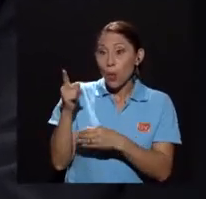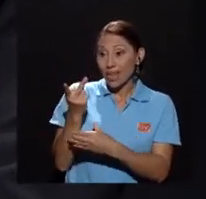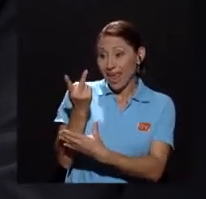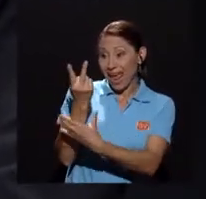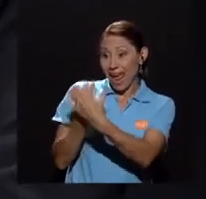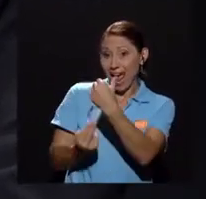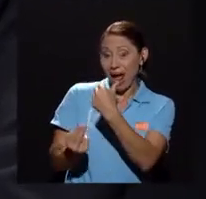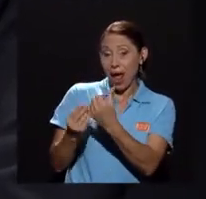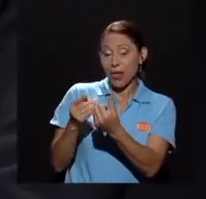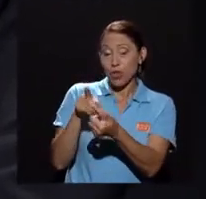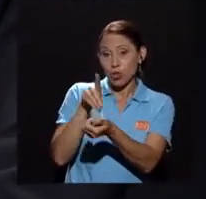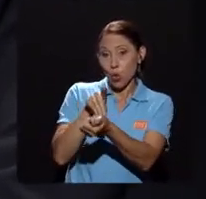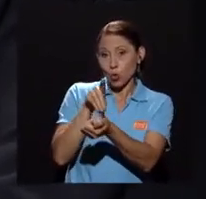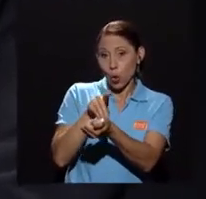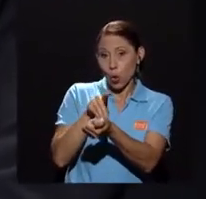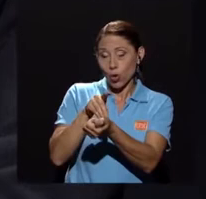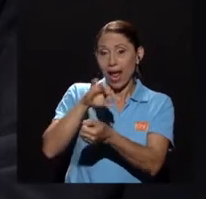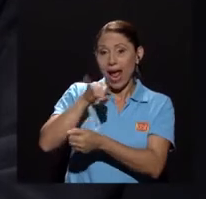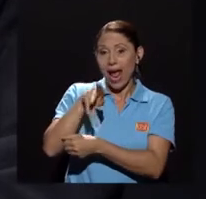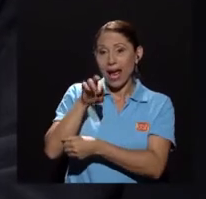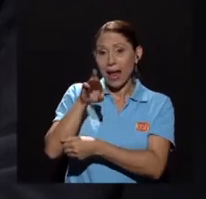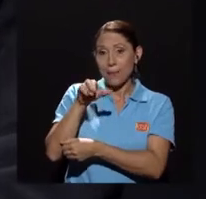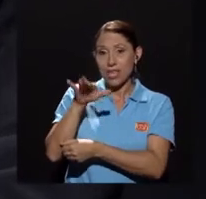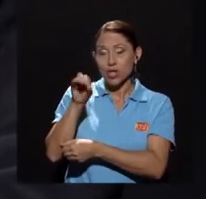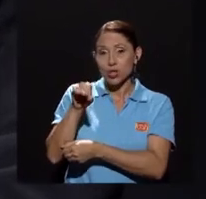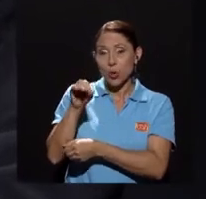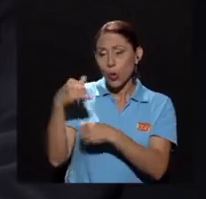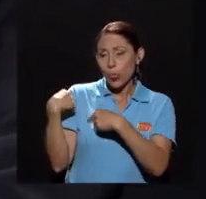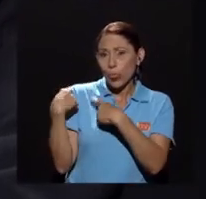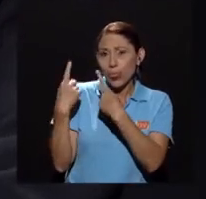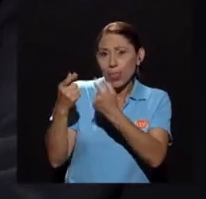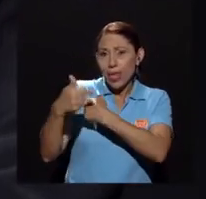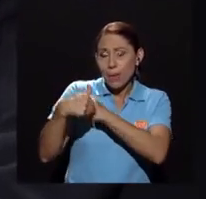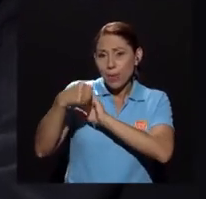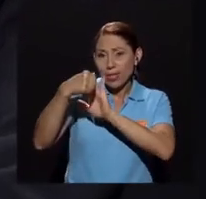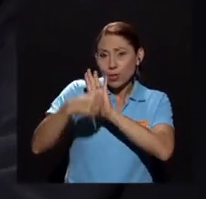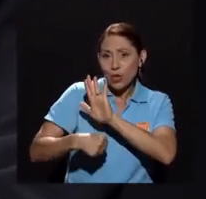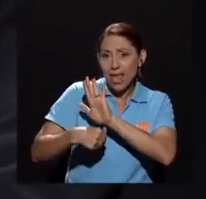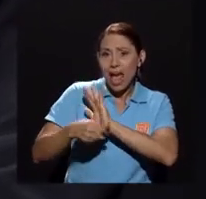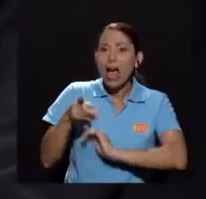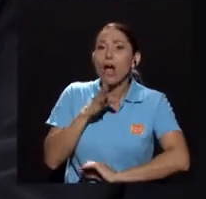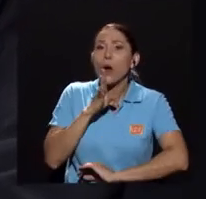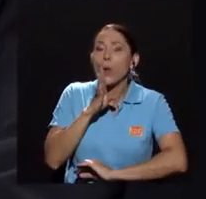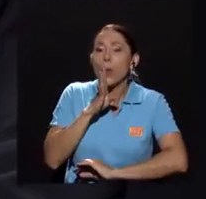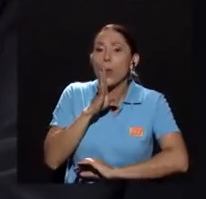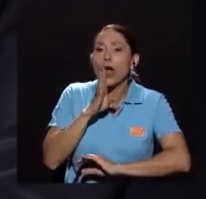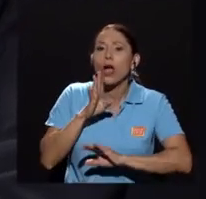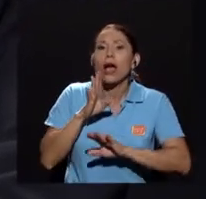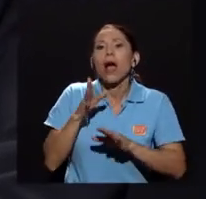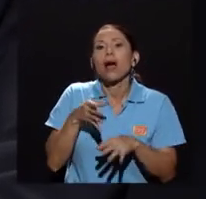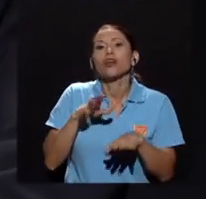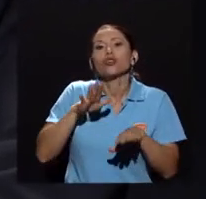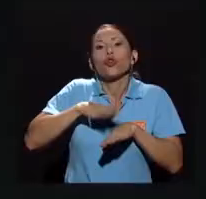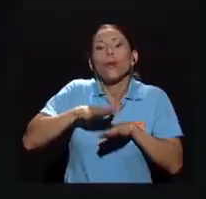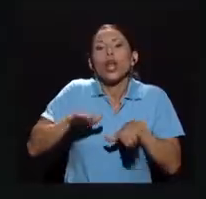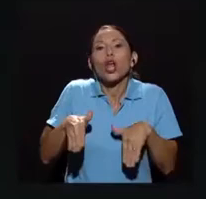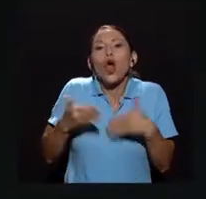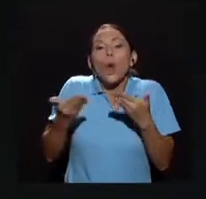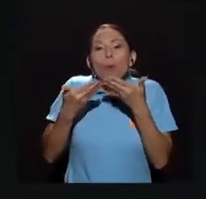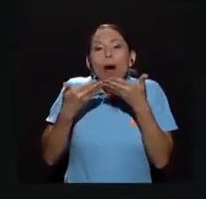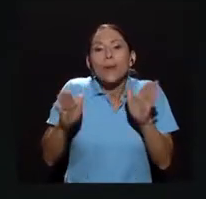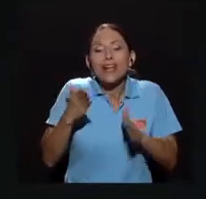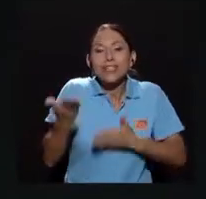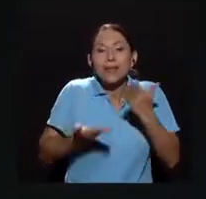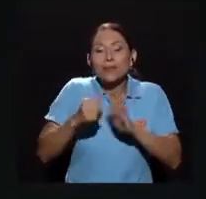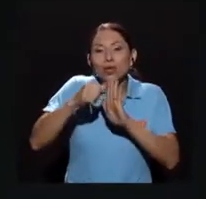jaramillo durante toda la cirugía fue como abrir el servicio de cirugía del hospital calderón guardia